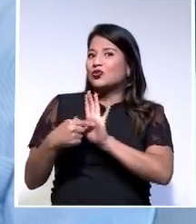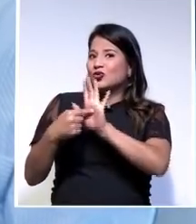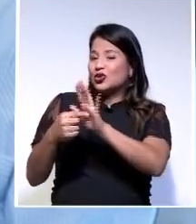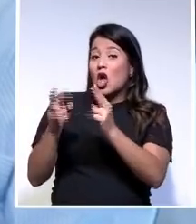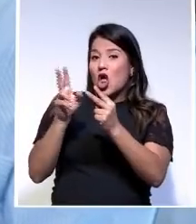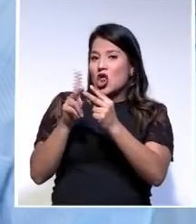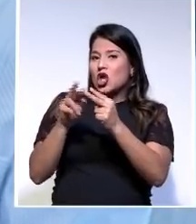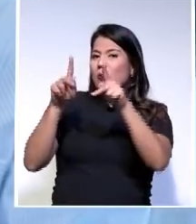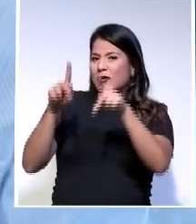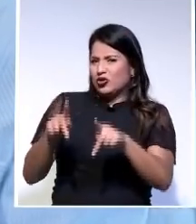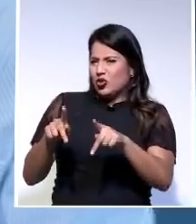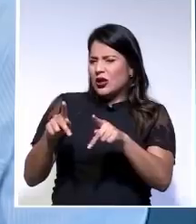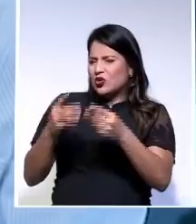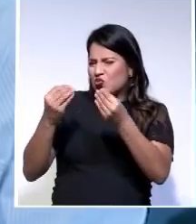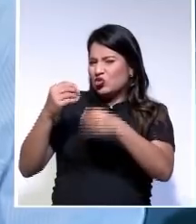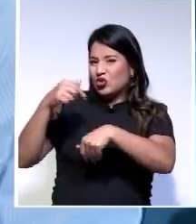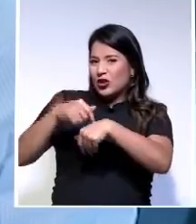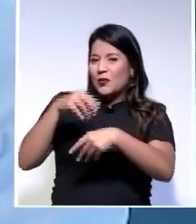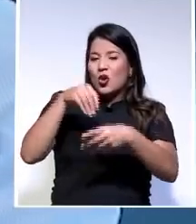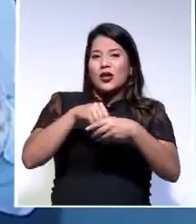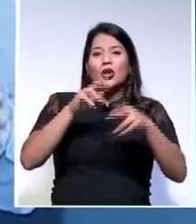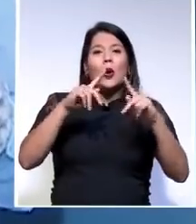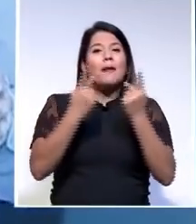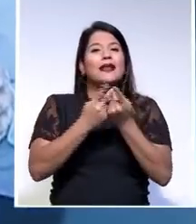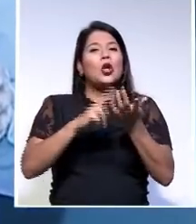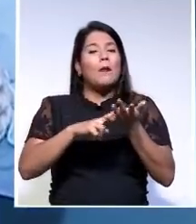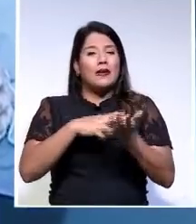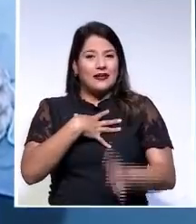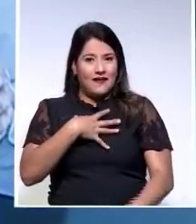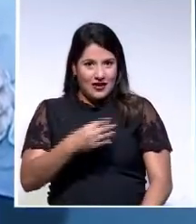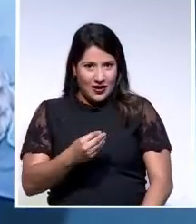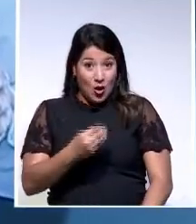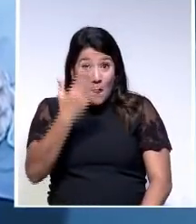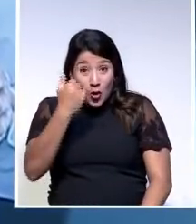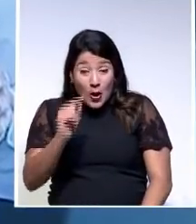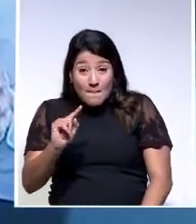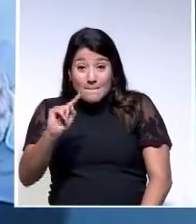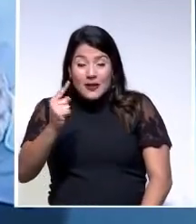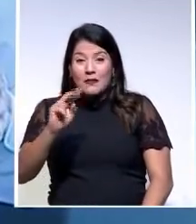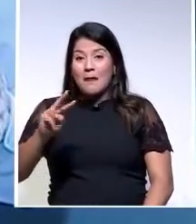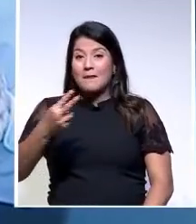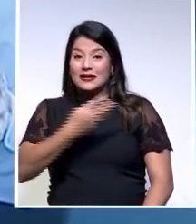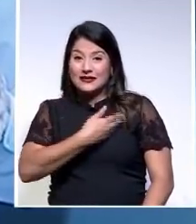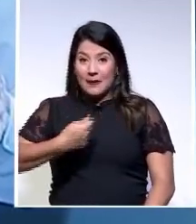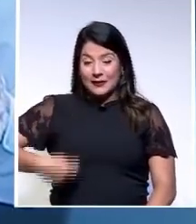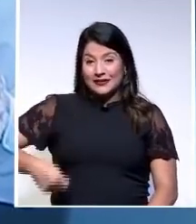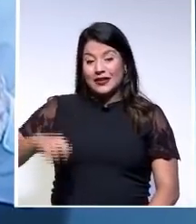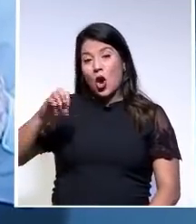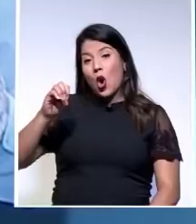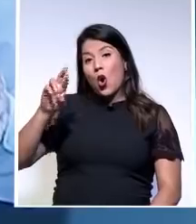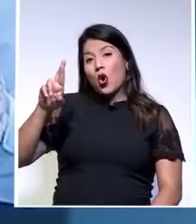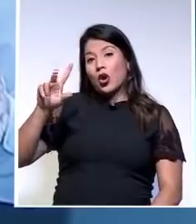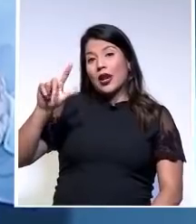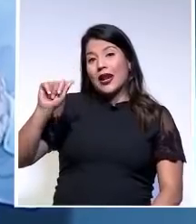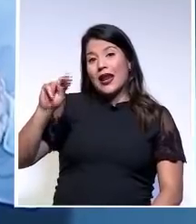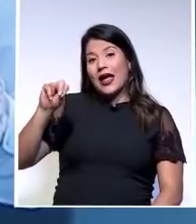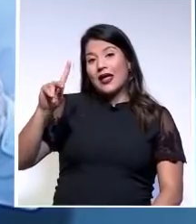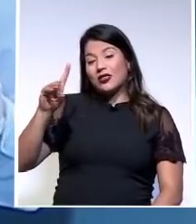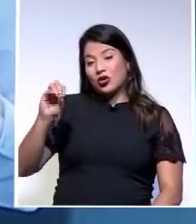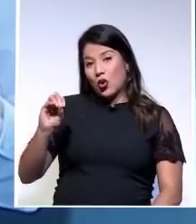por Liberación Nacional en su fórmula presidencial, ya que su primer vicepresidente será Orlando Guerrero, quien fue